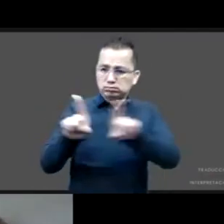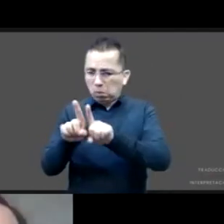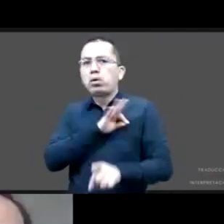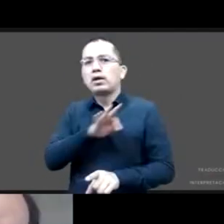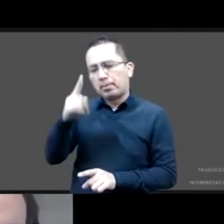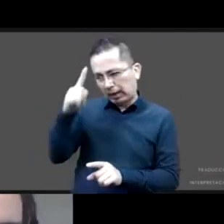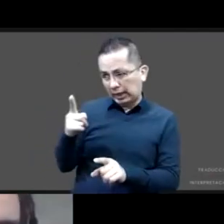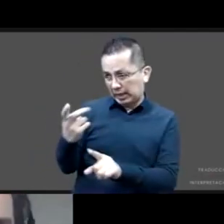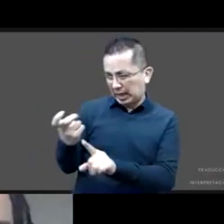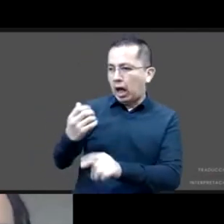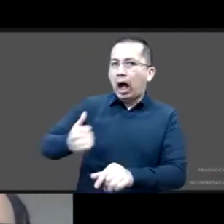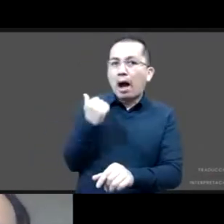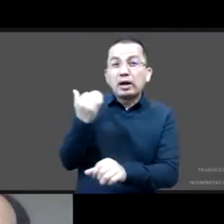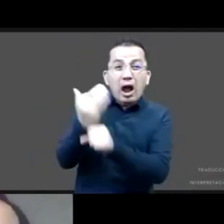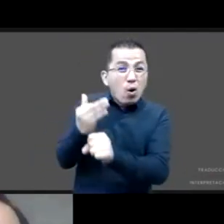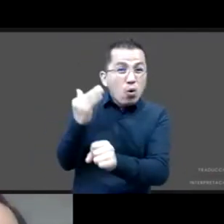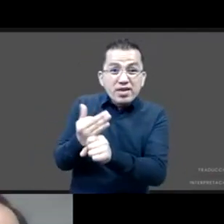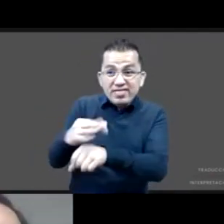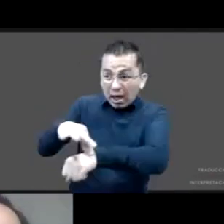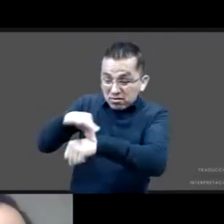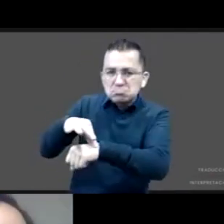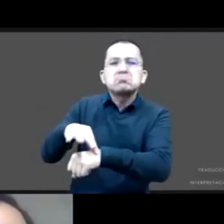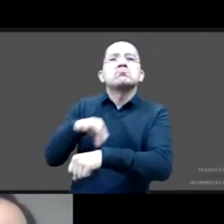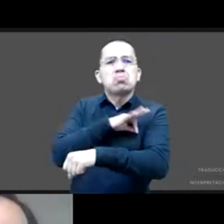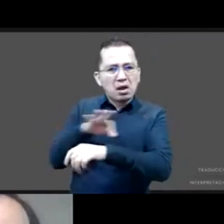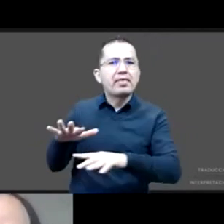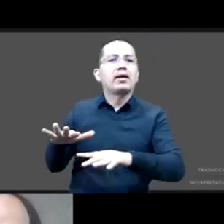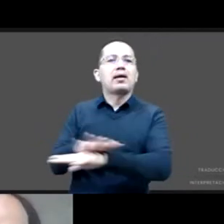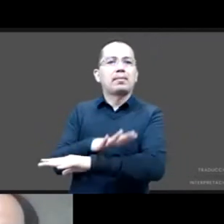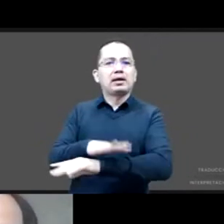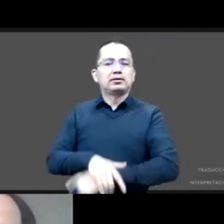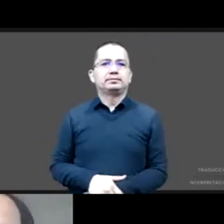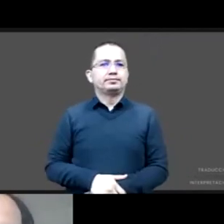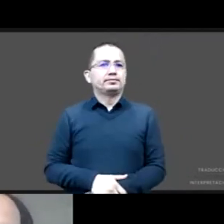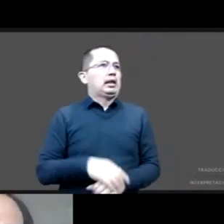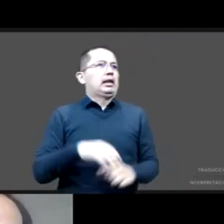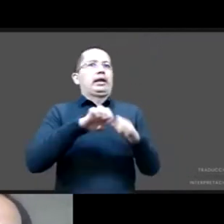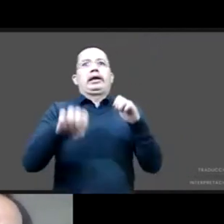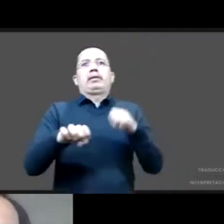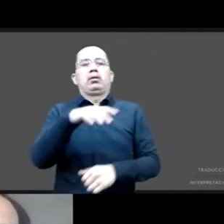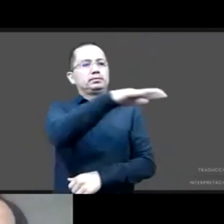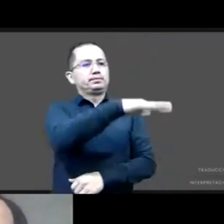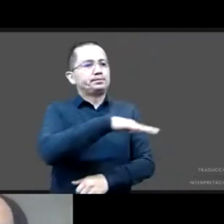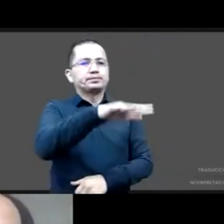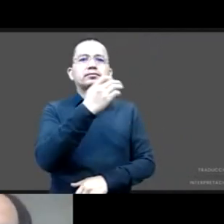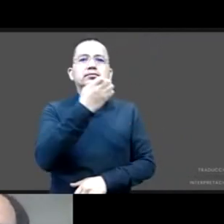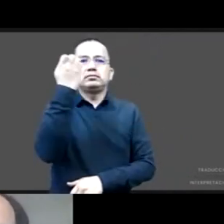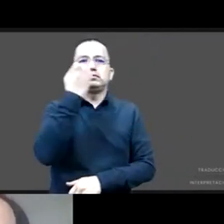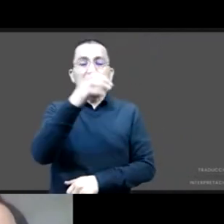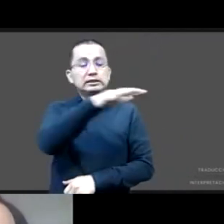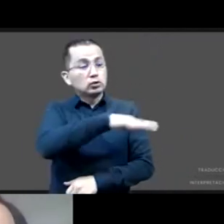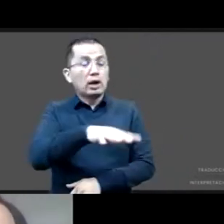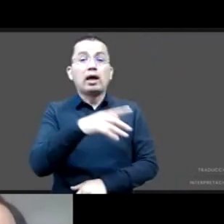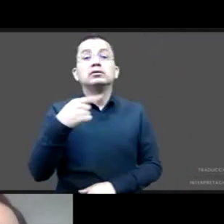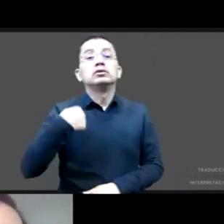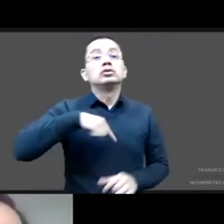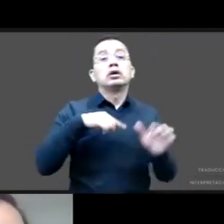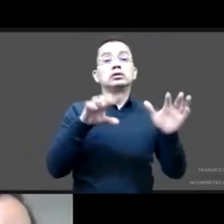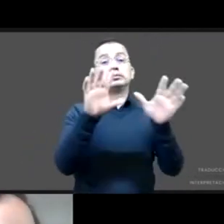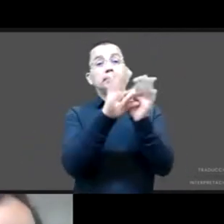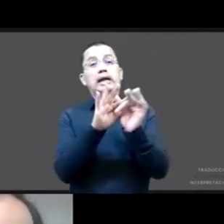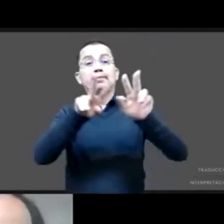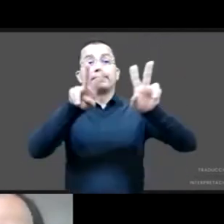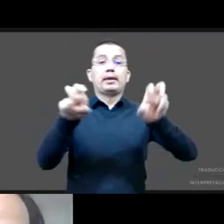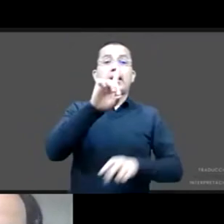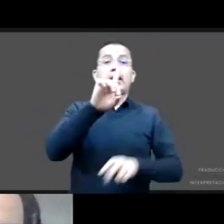entonces por ejemplo en una escuela donde hablamos de democracia pero está clarísimo que el que manda manda y al que no le guste tiene que someterse pues